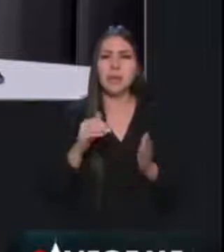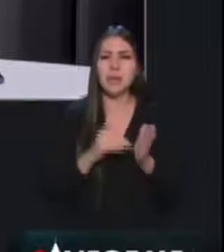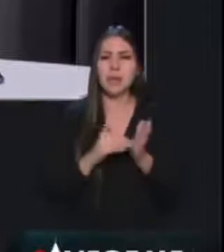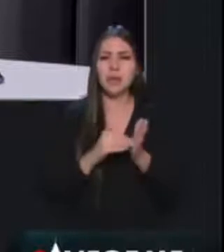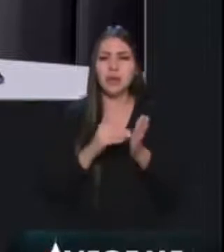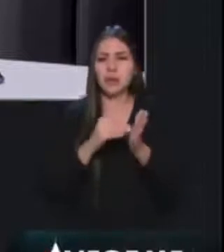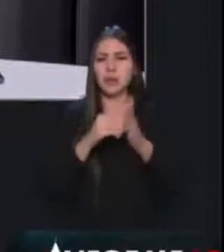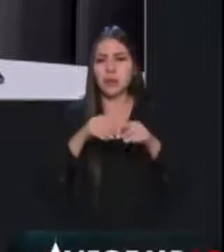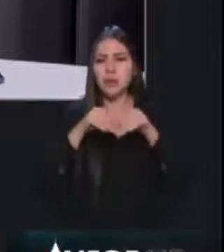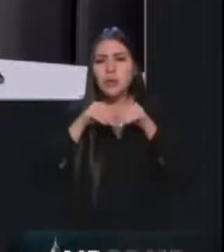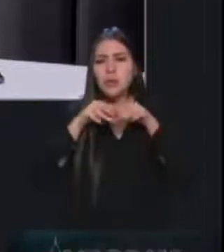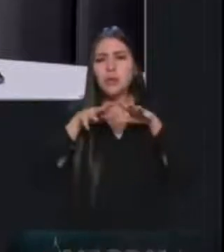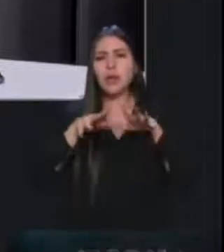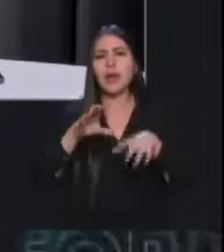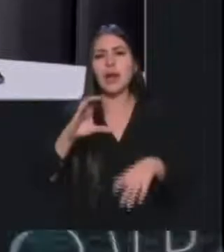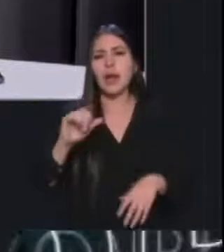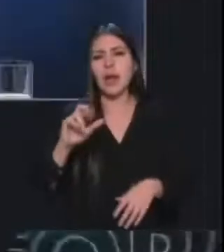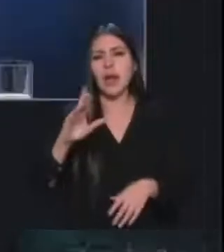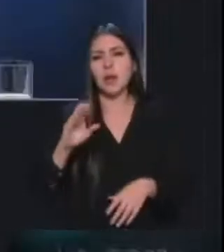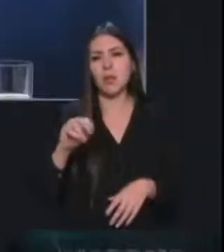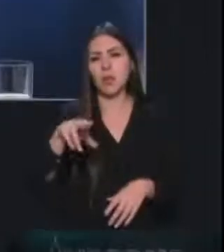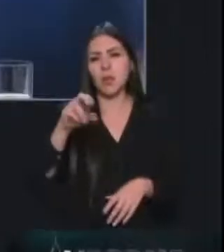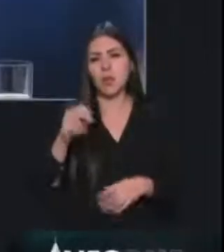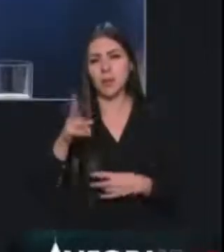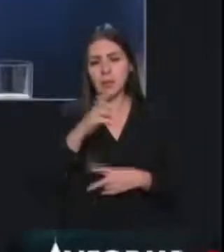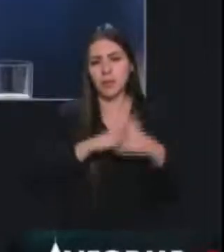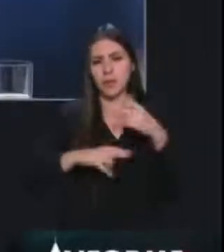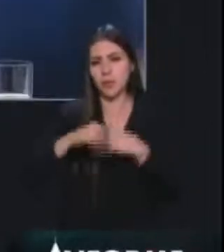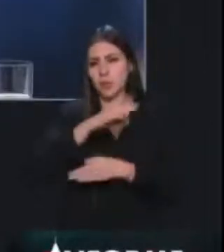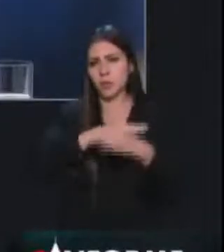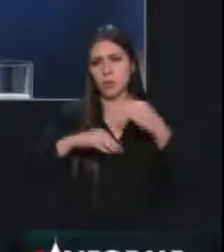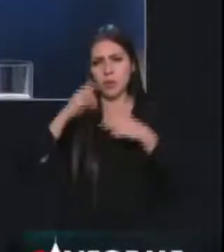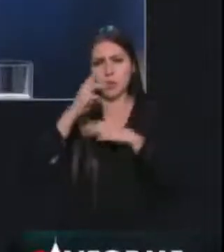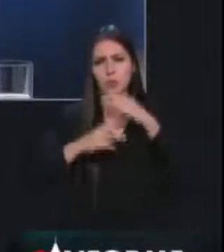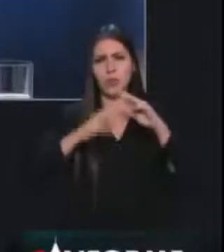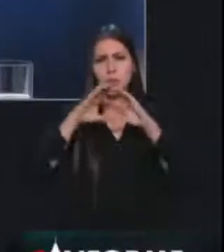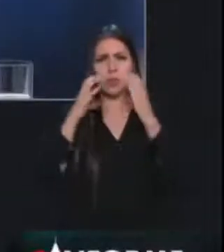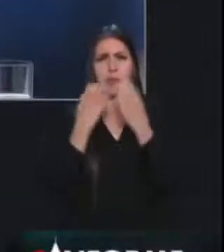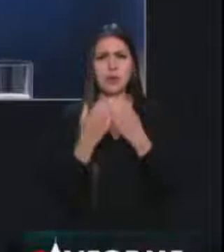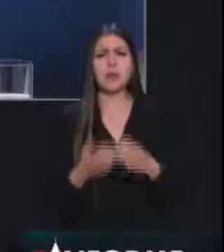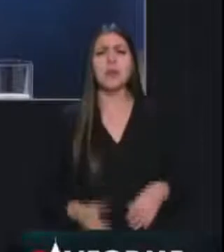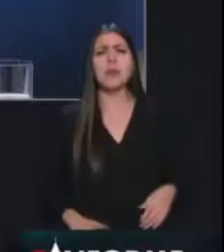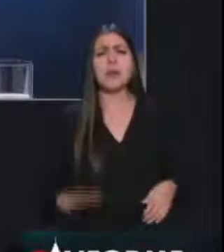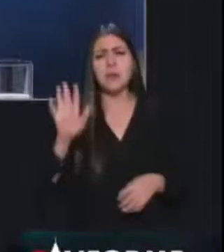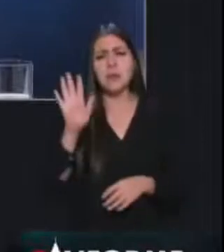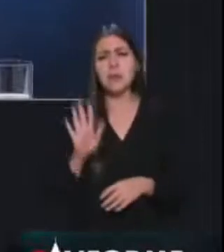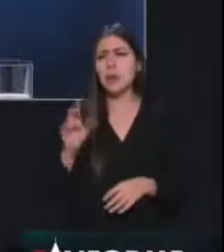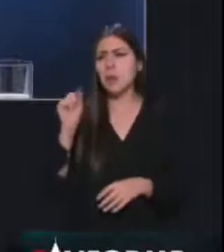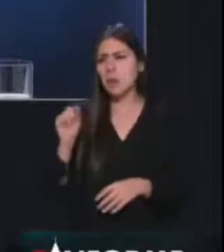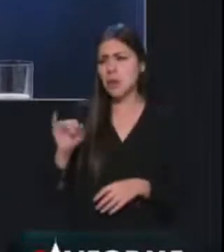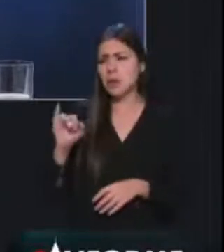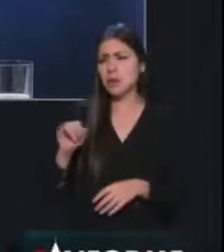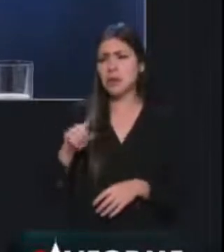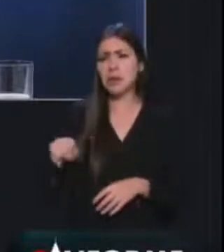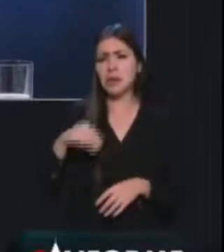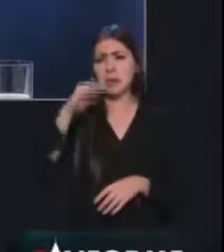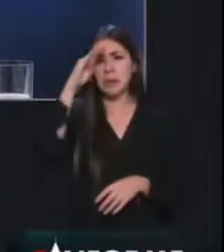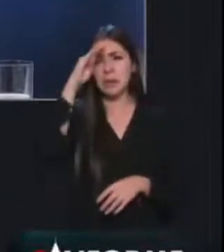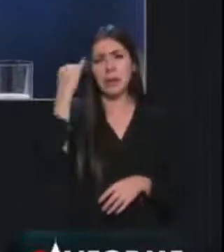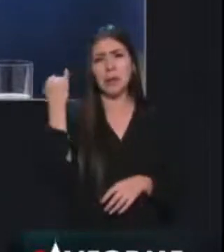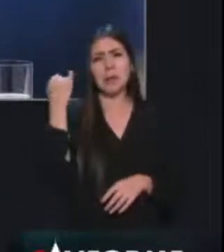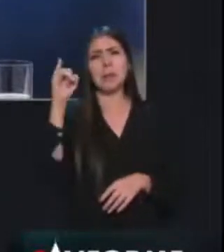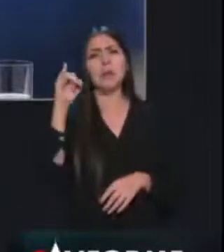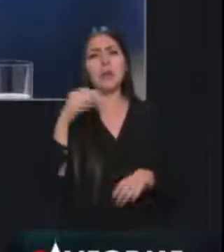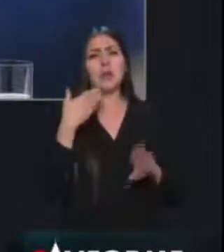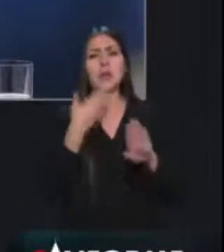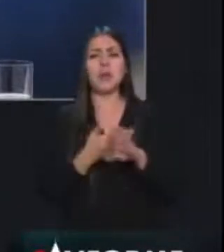las emisiones de carbono que se generan a nivel mundial. Parece muy pequeño, sí, parece muy pequeño, parece ridículo frente a Estados